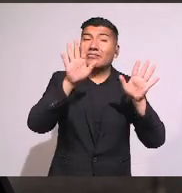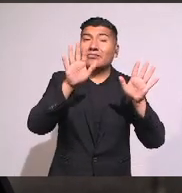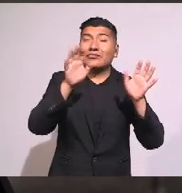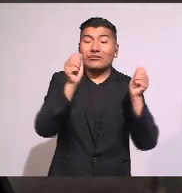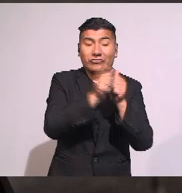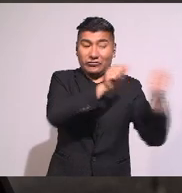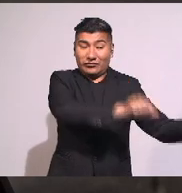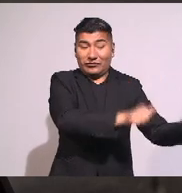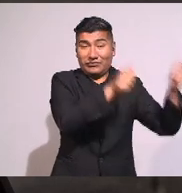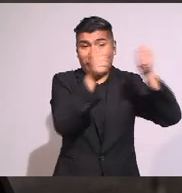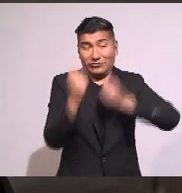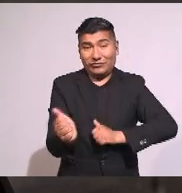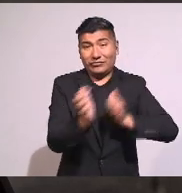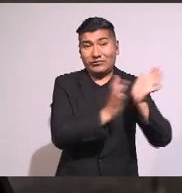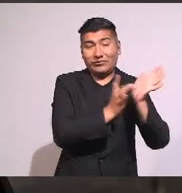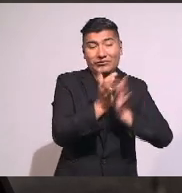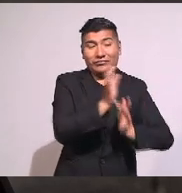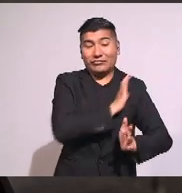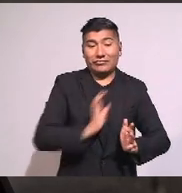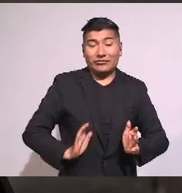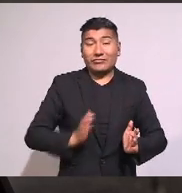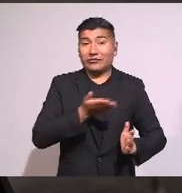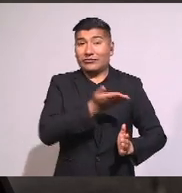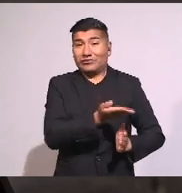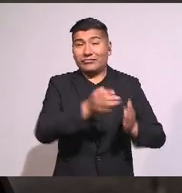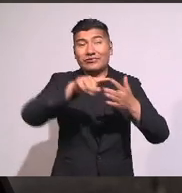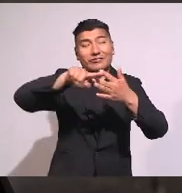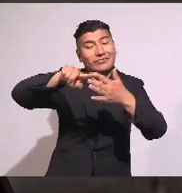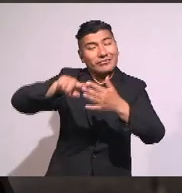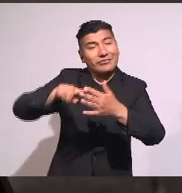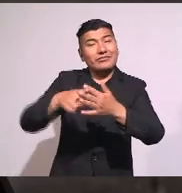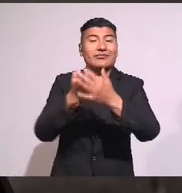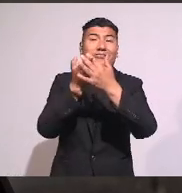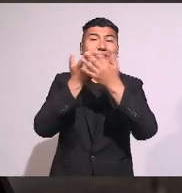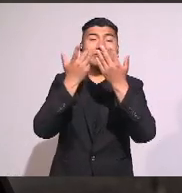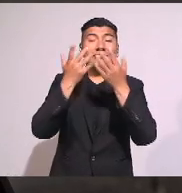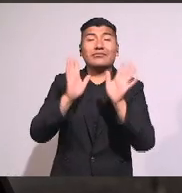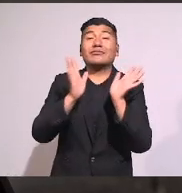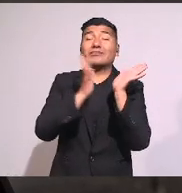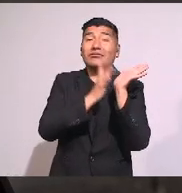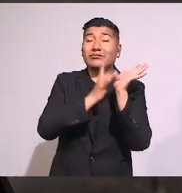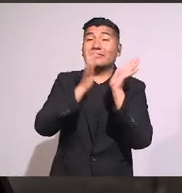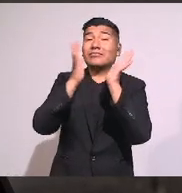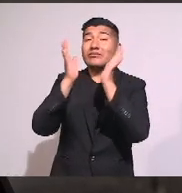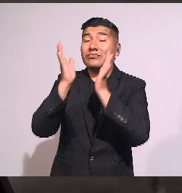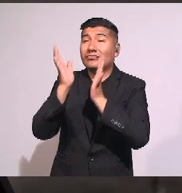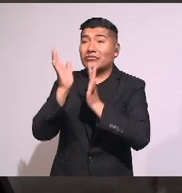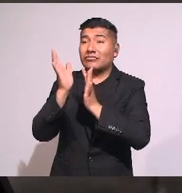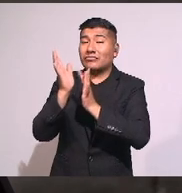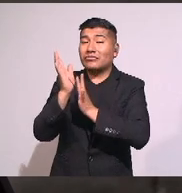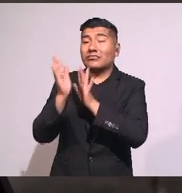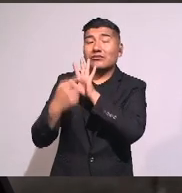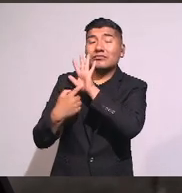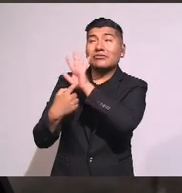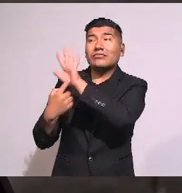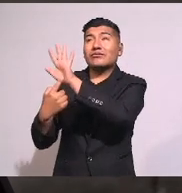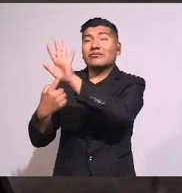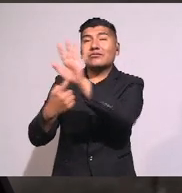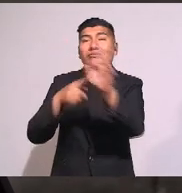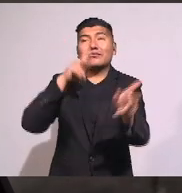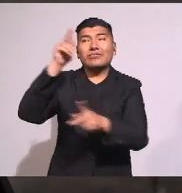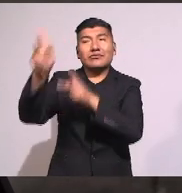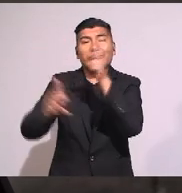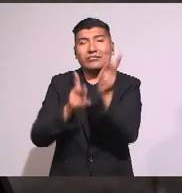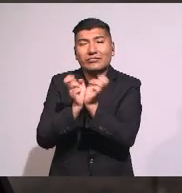el bautismo de Jesucristo, empezamos o empieza Jesús a mostrarse